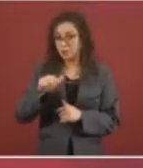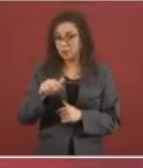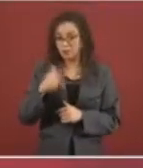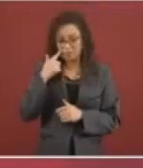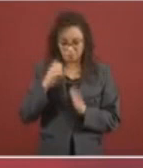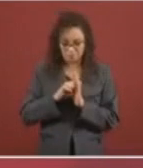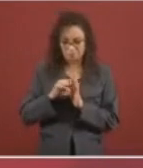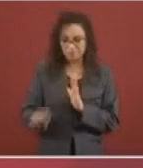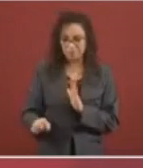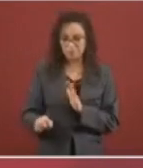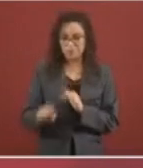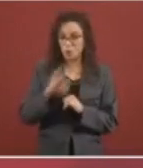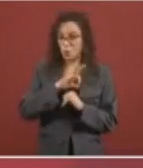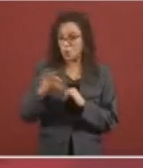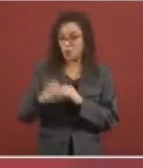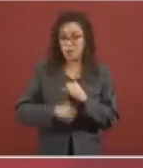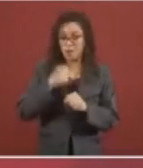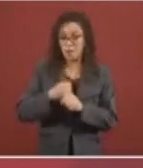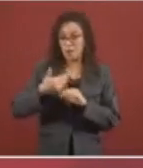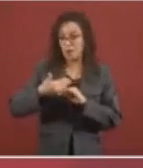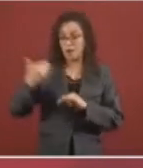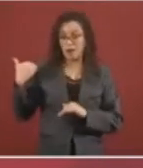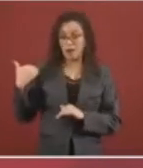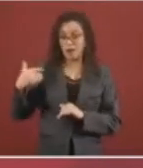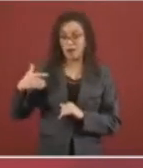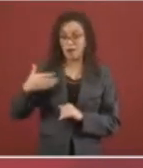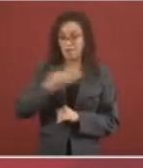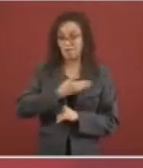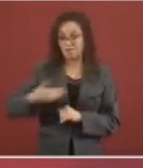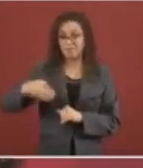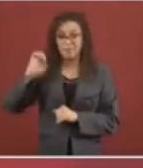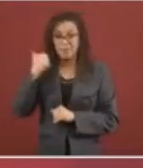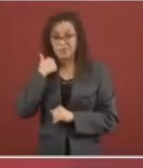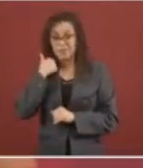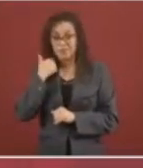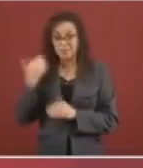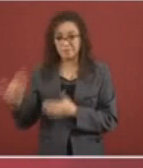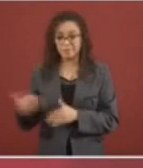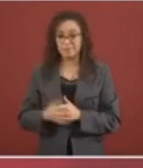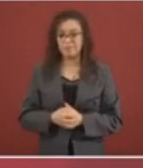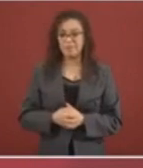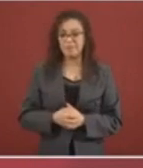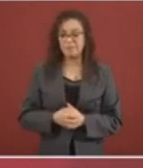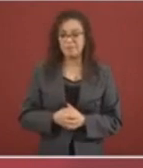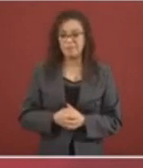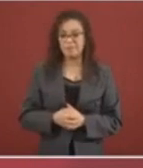el último año del anterior gobierno, la presidencia de la República